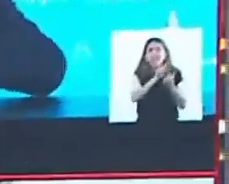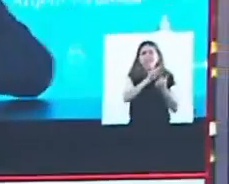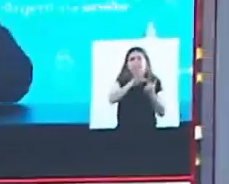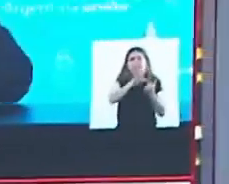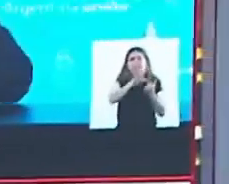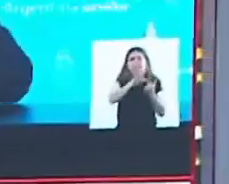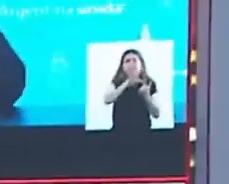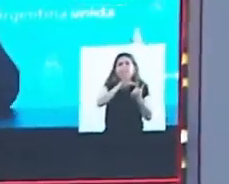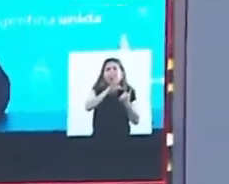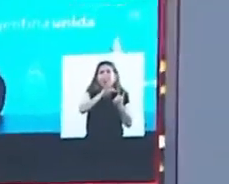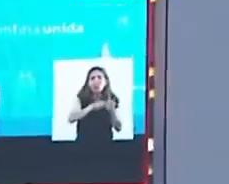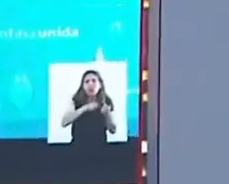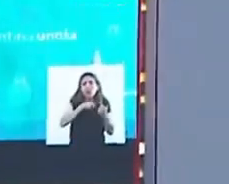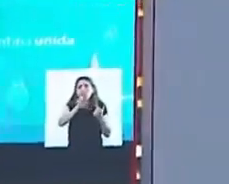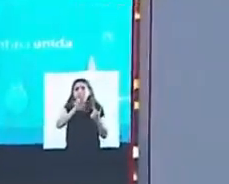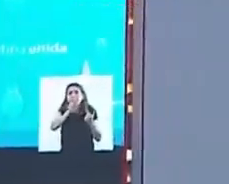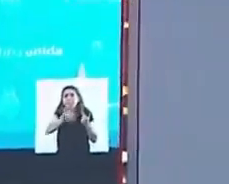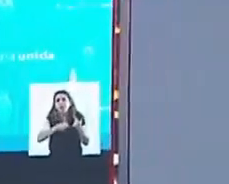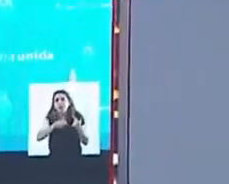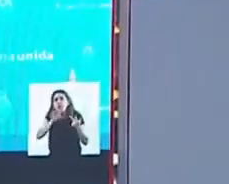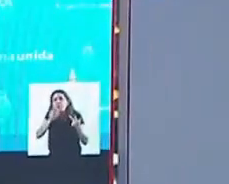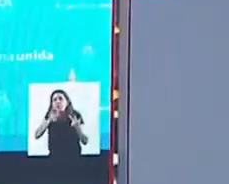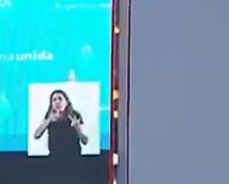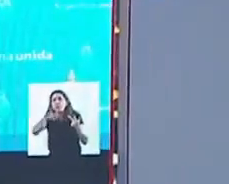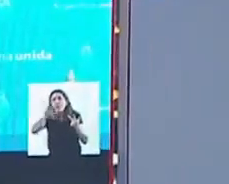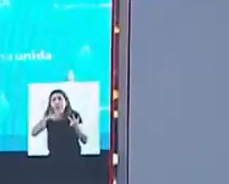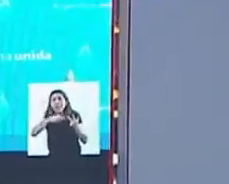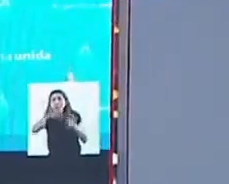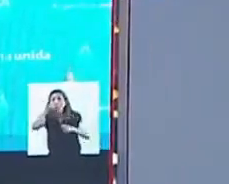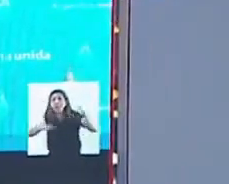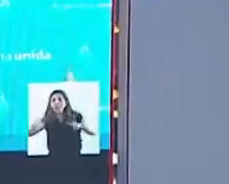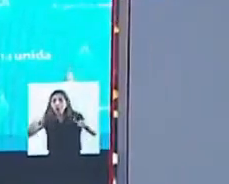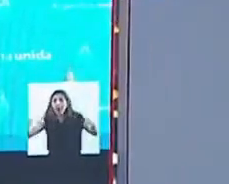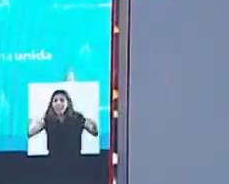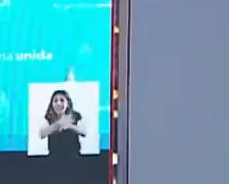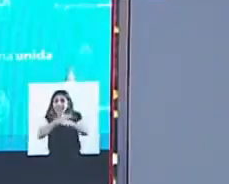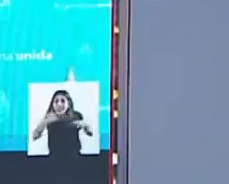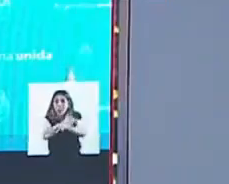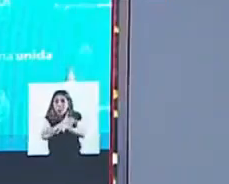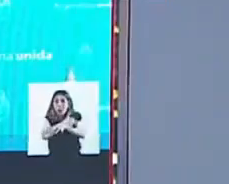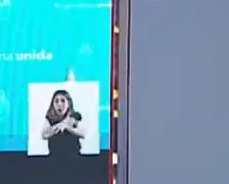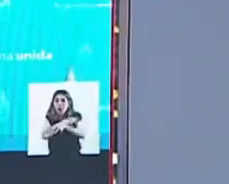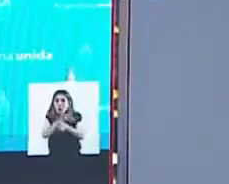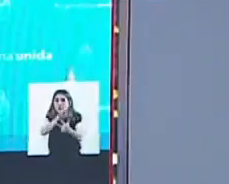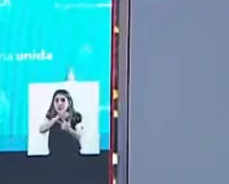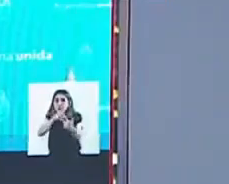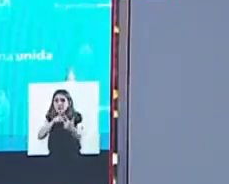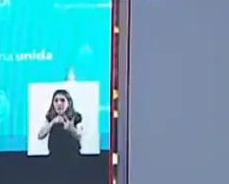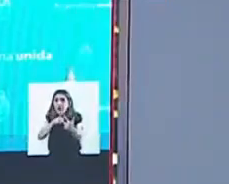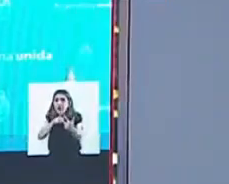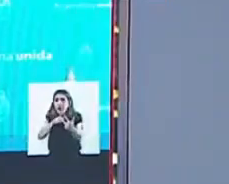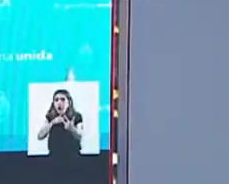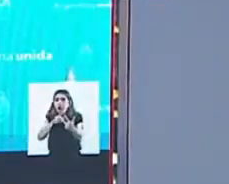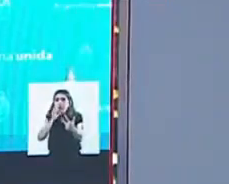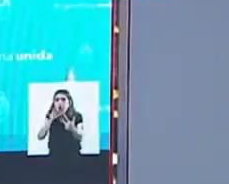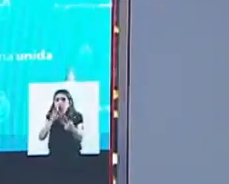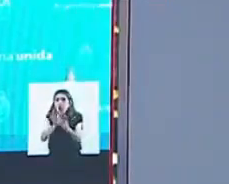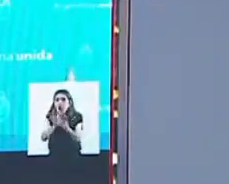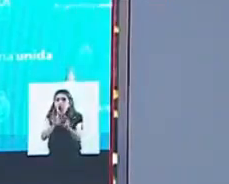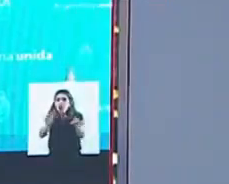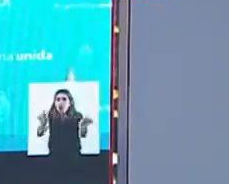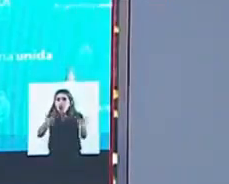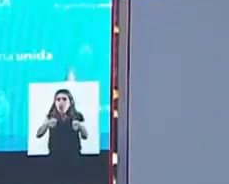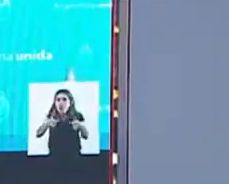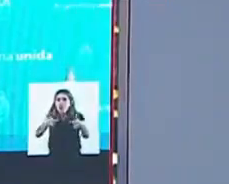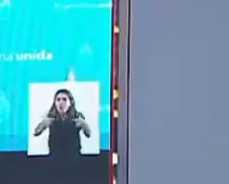¿Sí? Dicen que para fines de julio va a haber 30 millones de personas, esto no garantiza nada, pero bueno, es un horizonte de vacunación. Vamos a